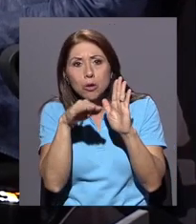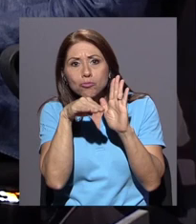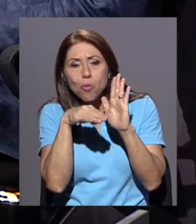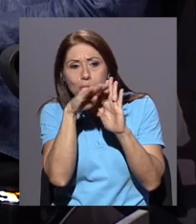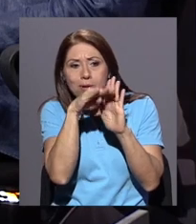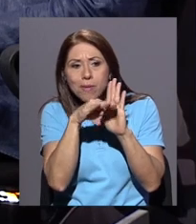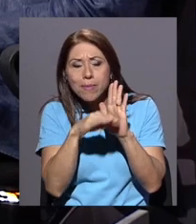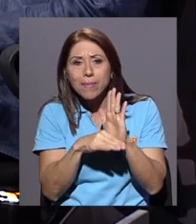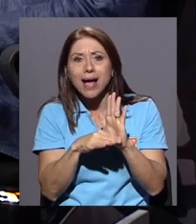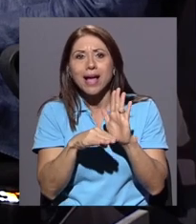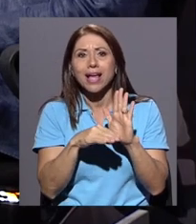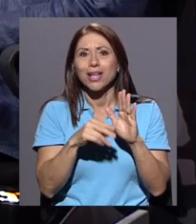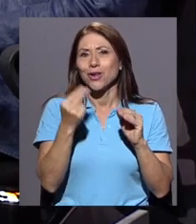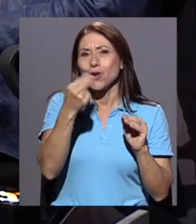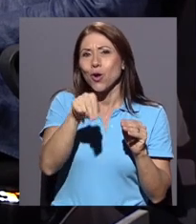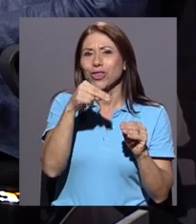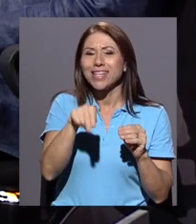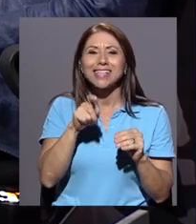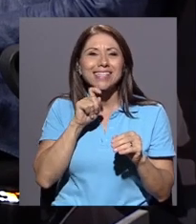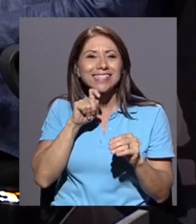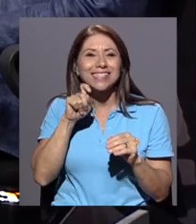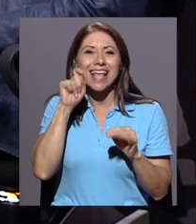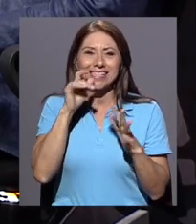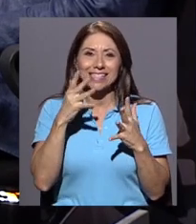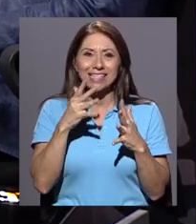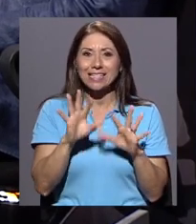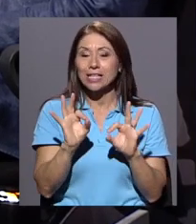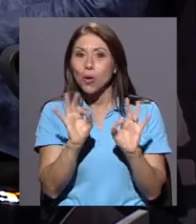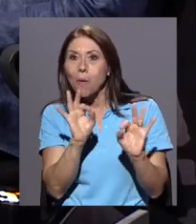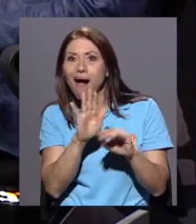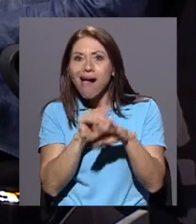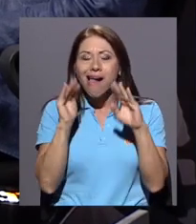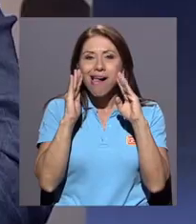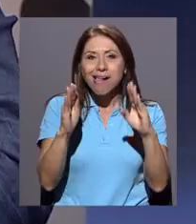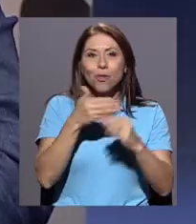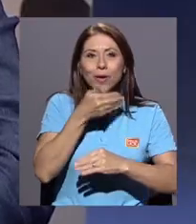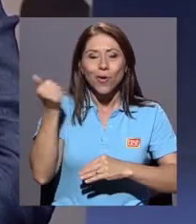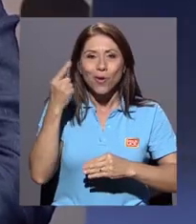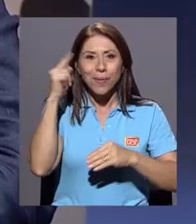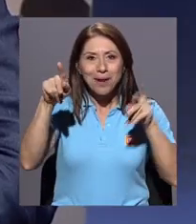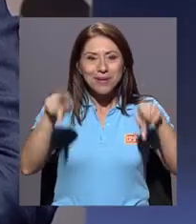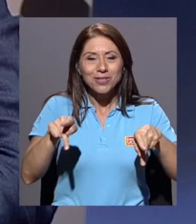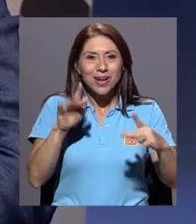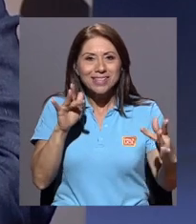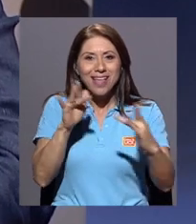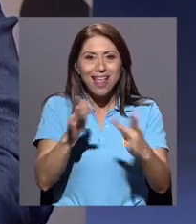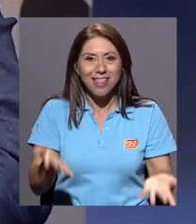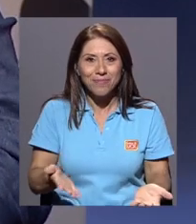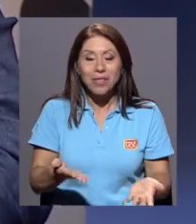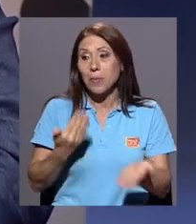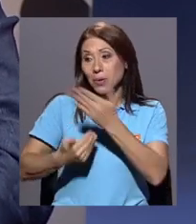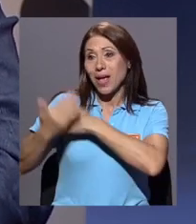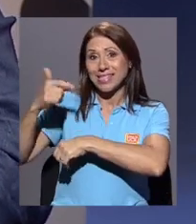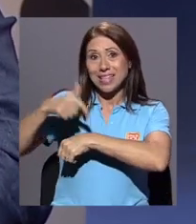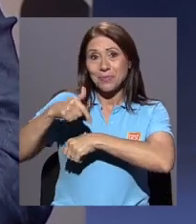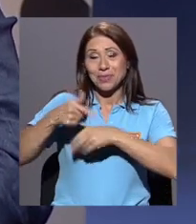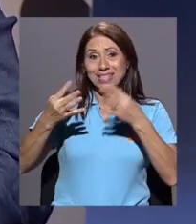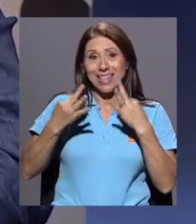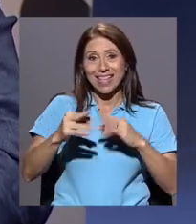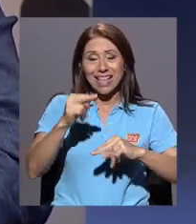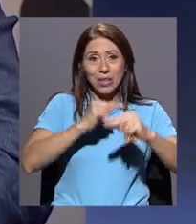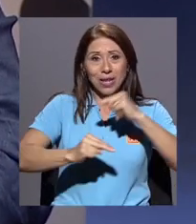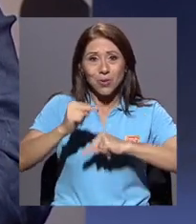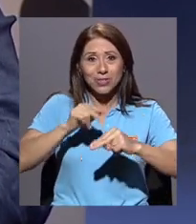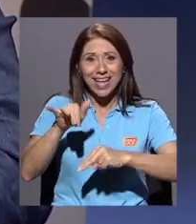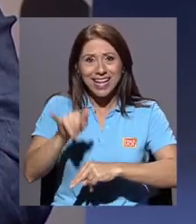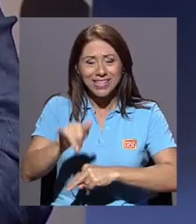convierte las noticias sexys en lo mejor para las audiencias? Pero es más de tiempo que está tratando de negociar eso, vale